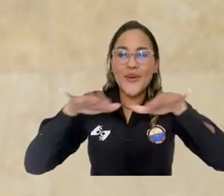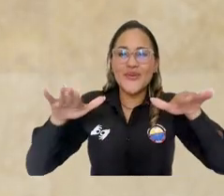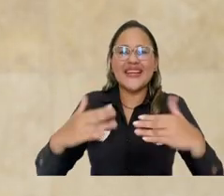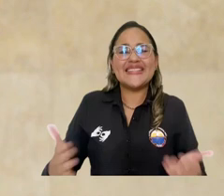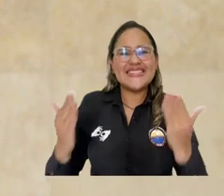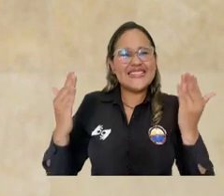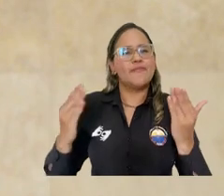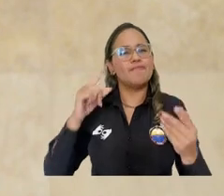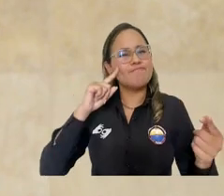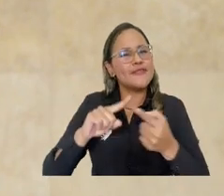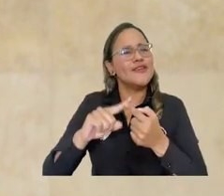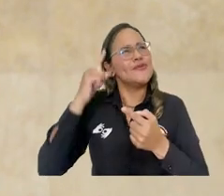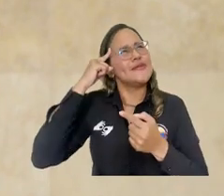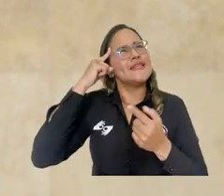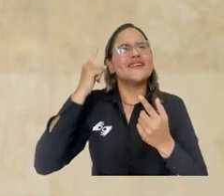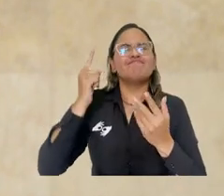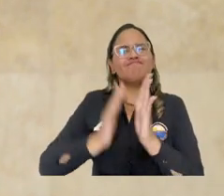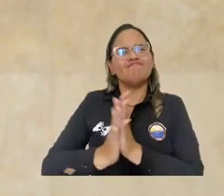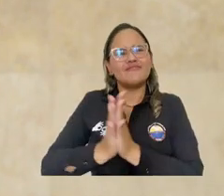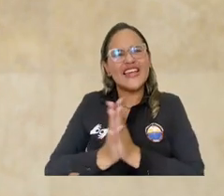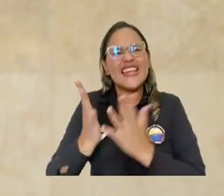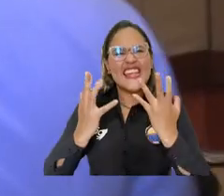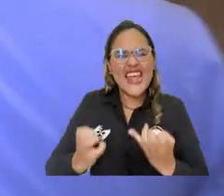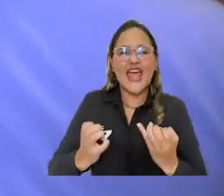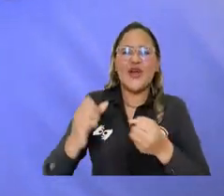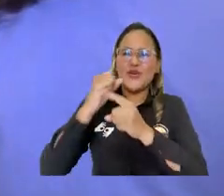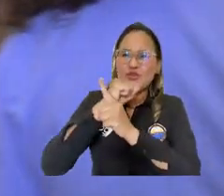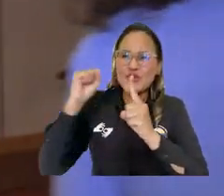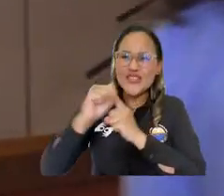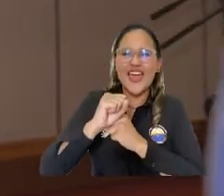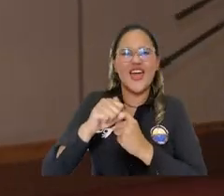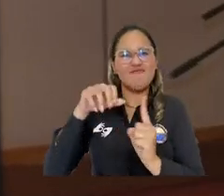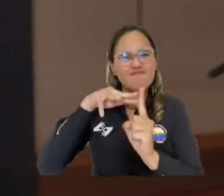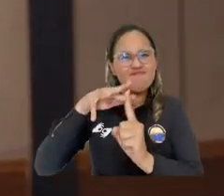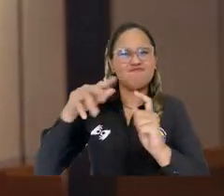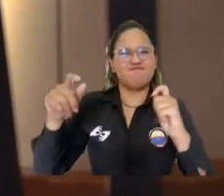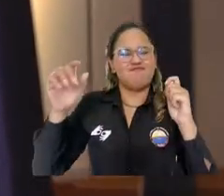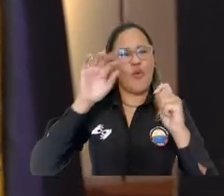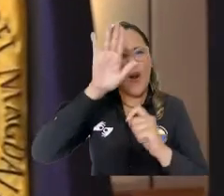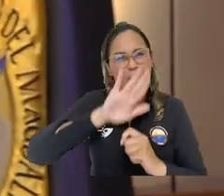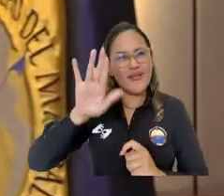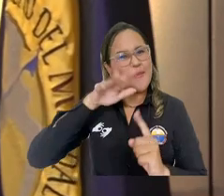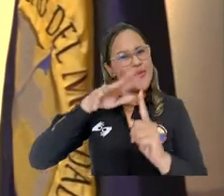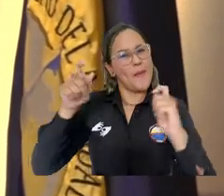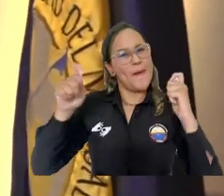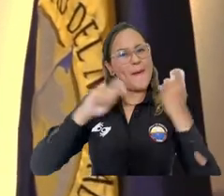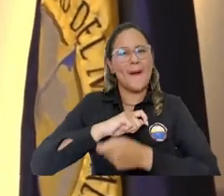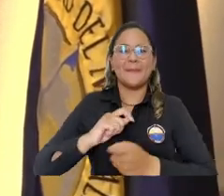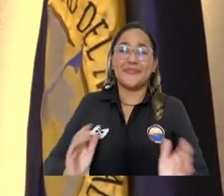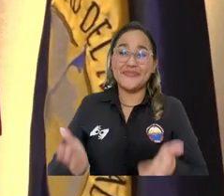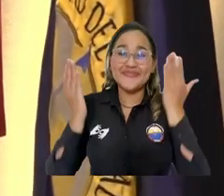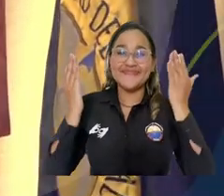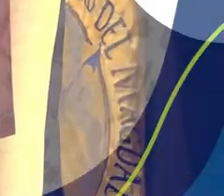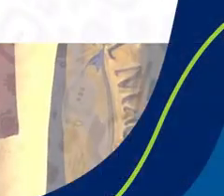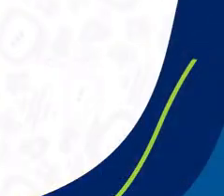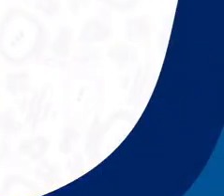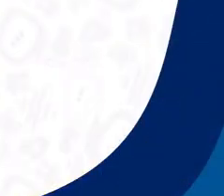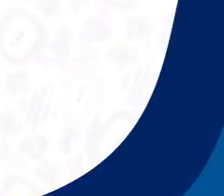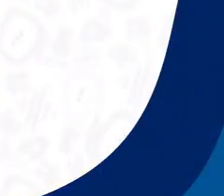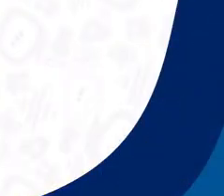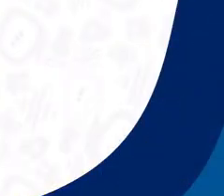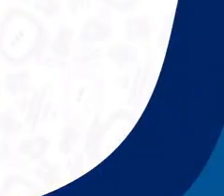esperanzas de poder tú sentir que puedes lograr ser alguien mejor aportarle a la sociedad a tu departamento